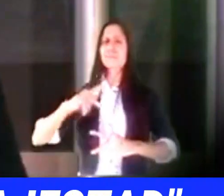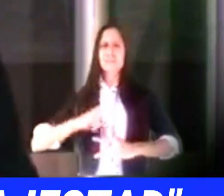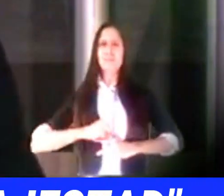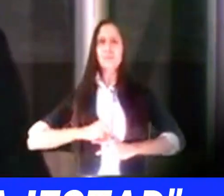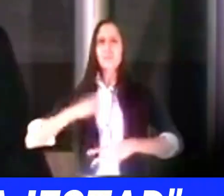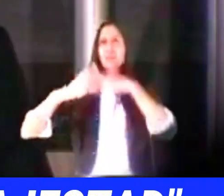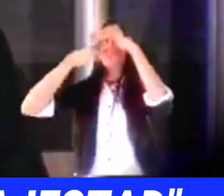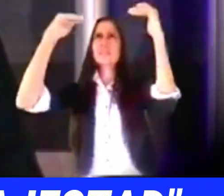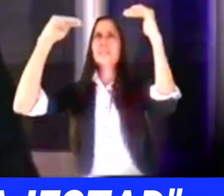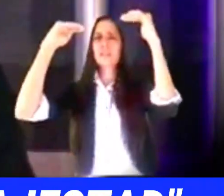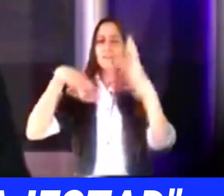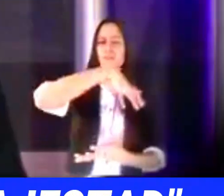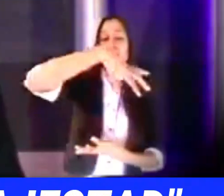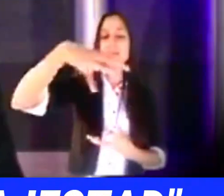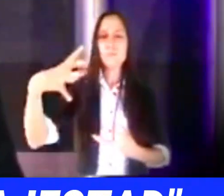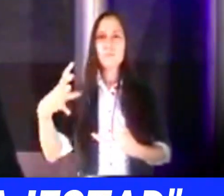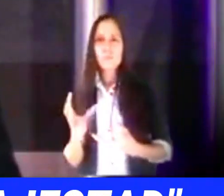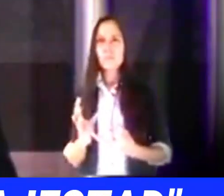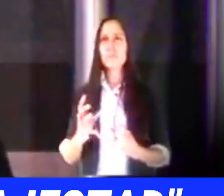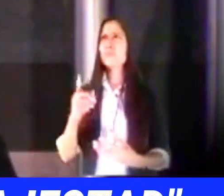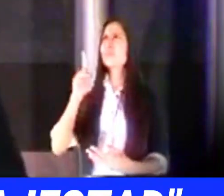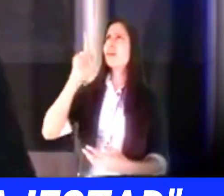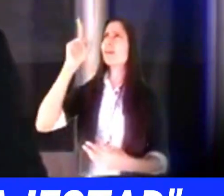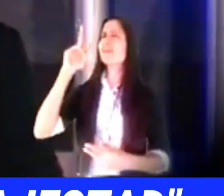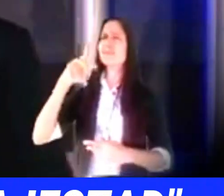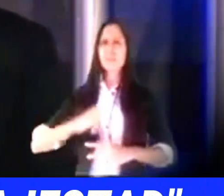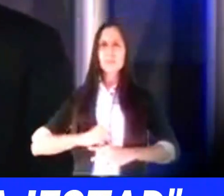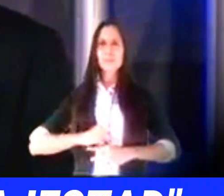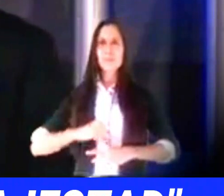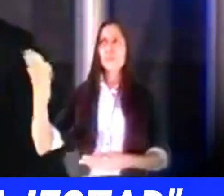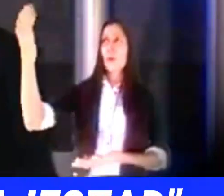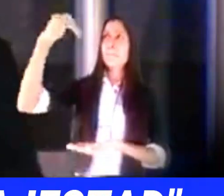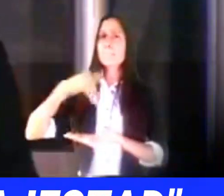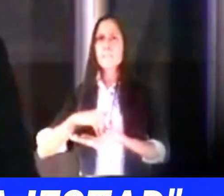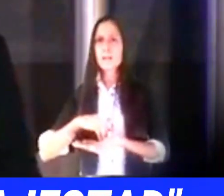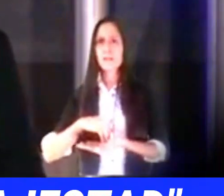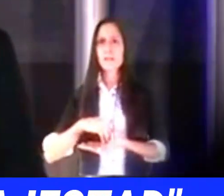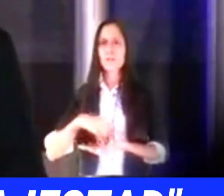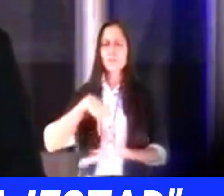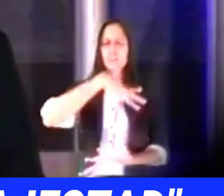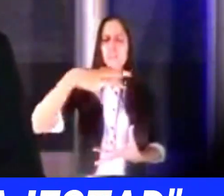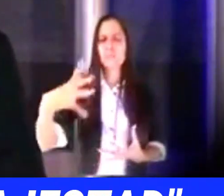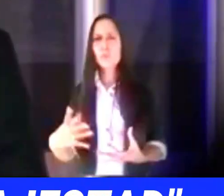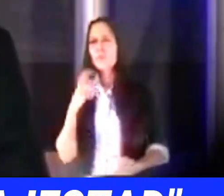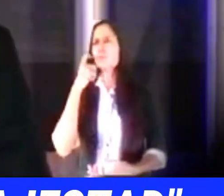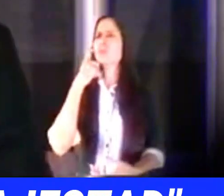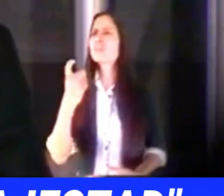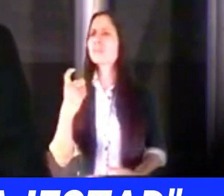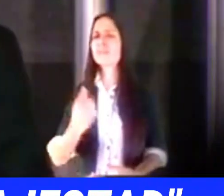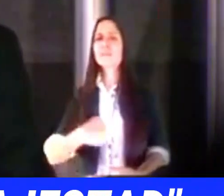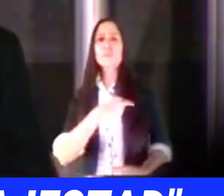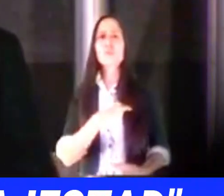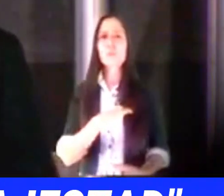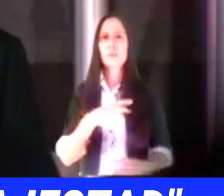el dueño del mundo y su plenitud, se vino a buscar y a salvar lo que se había perdido. Y